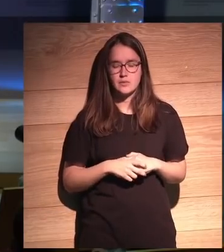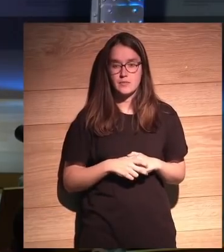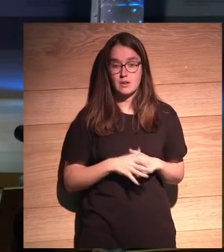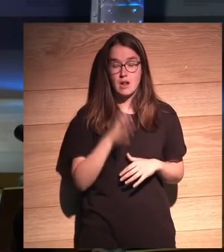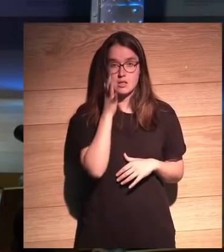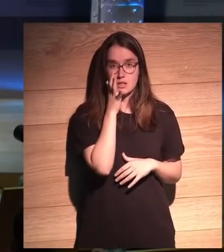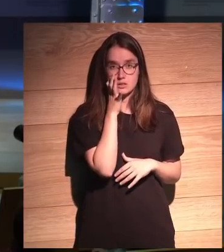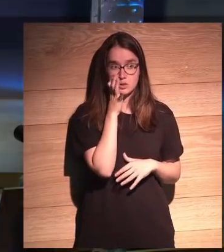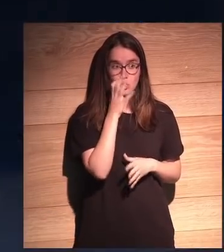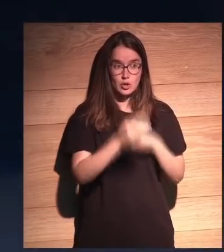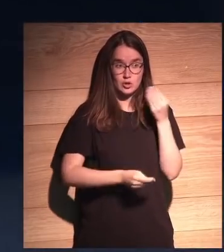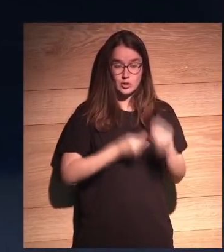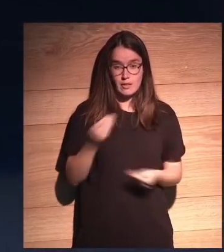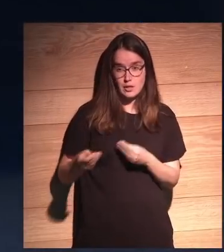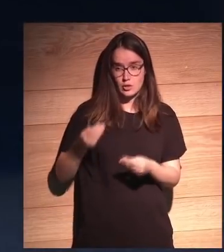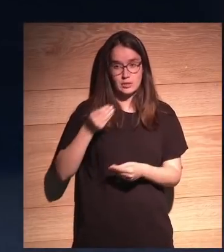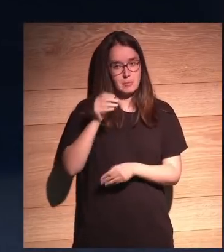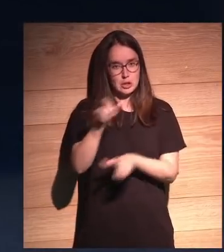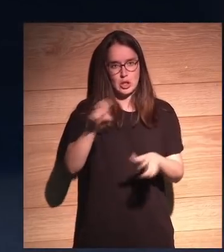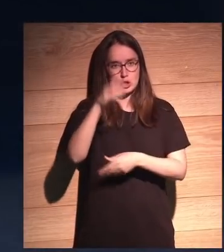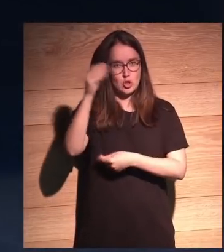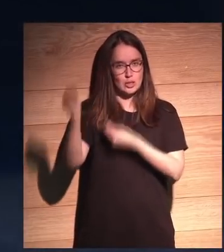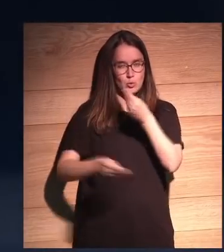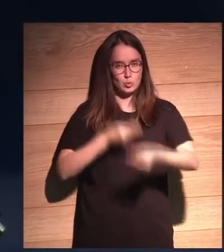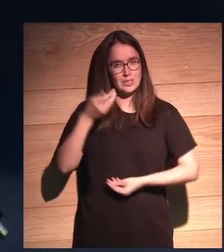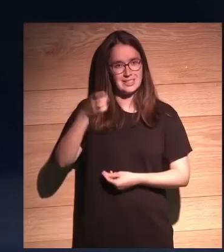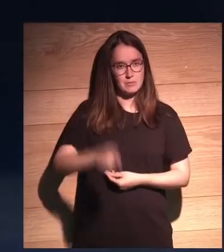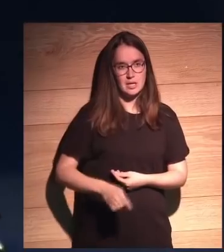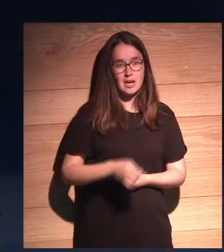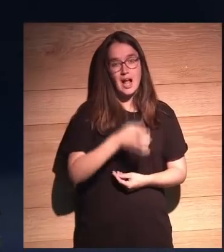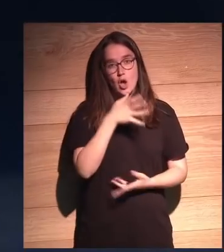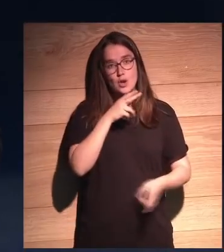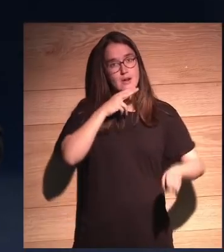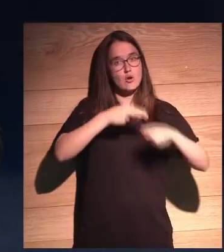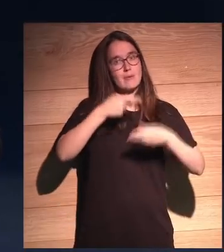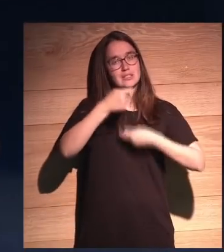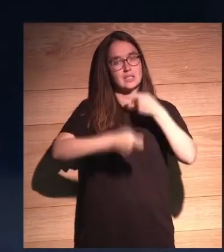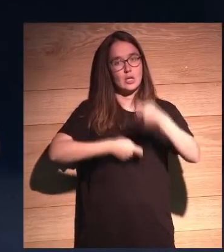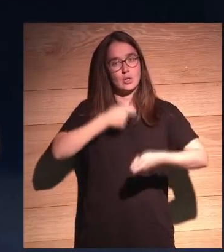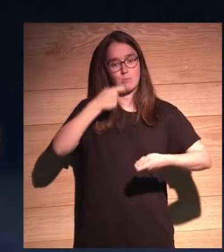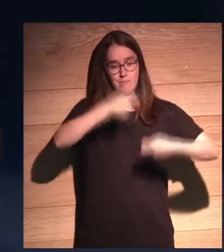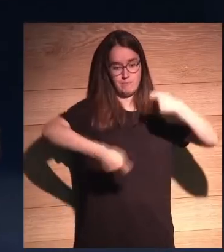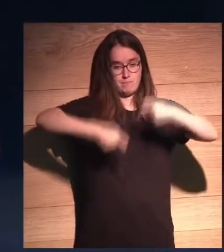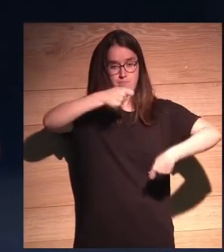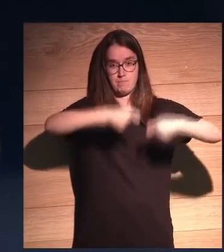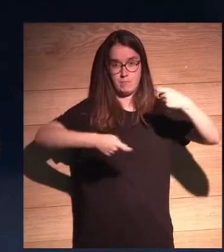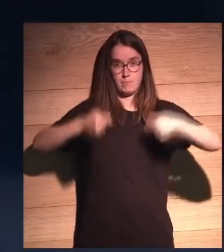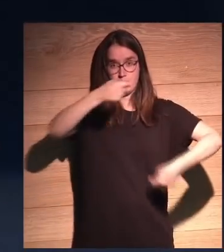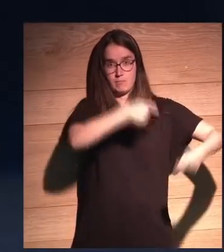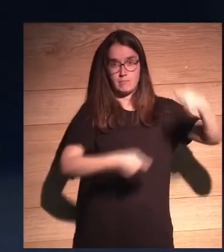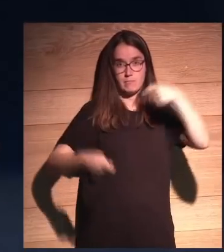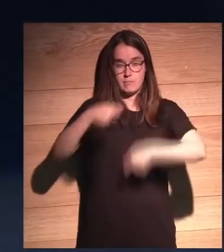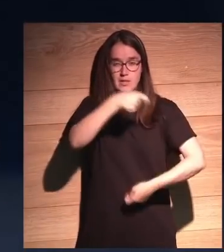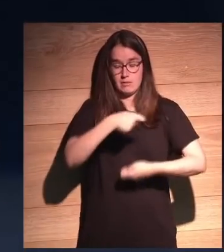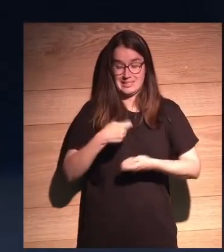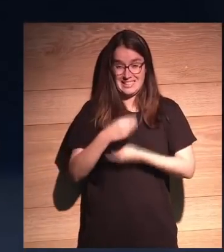En realidad esto que yo estoy haciendo y que está haciendo otra gente, de lo que ahora llamamos crowdfunding o micromecenazgo, se